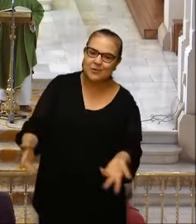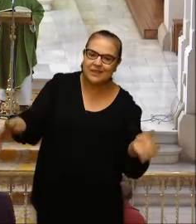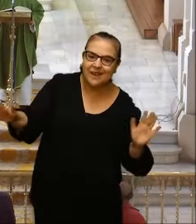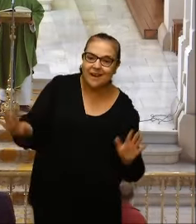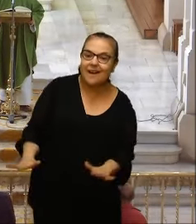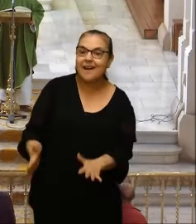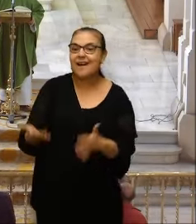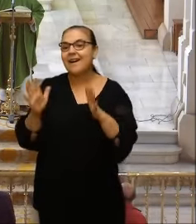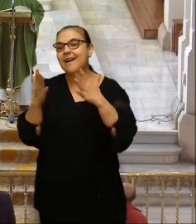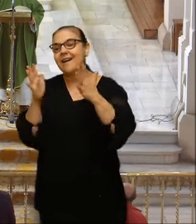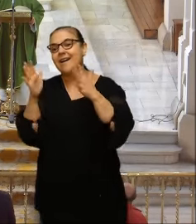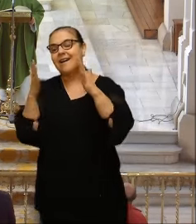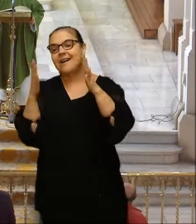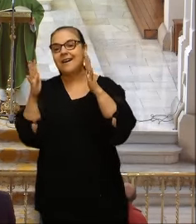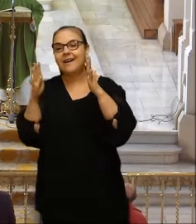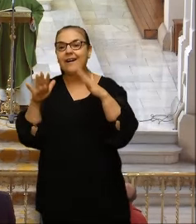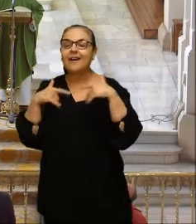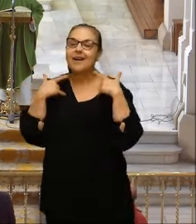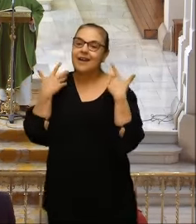Aleluya.